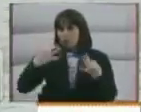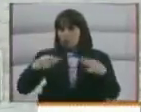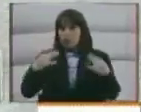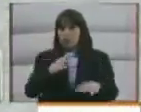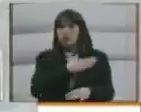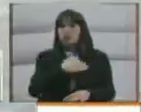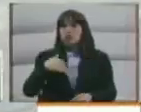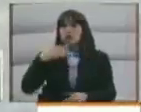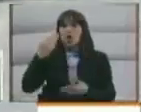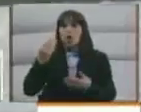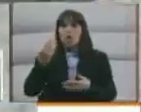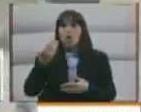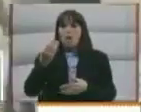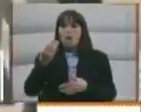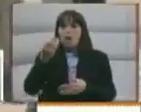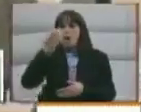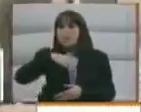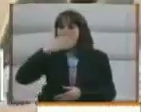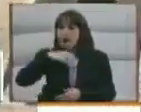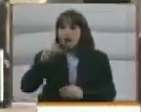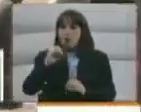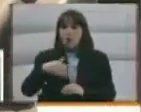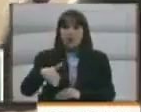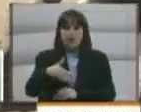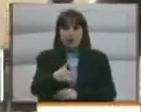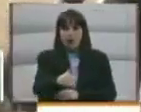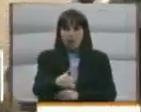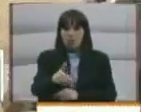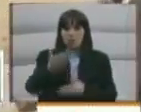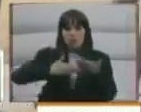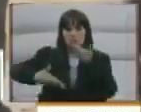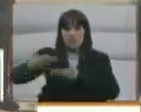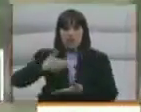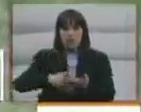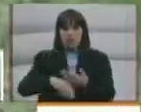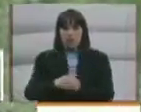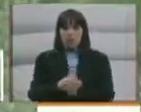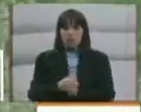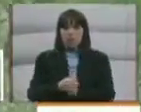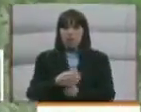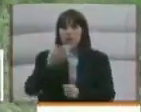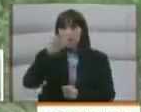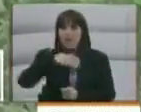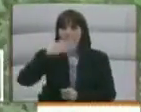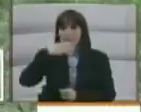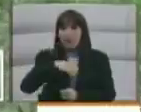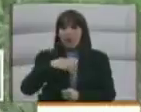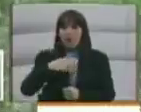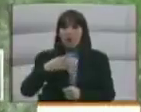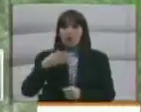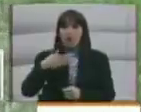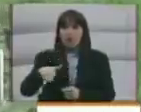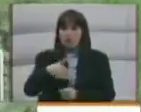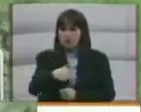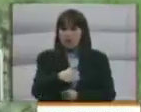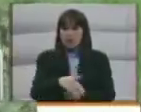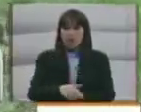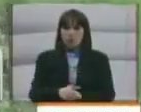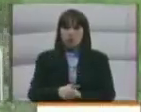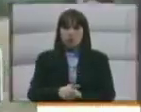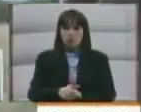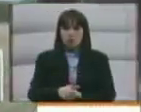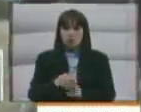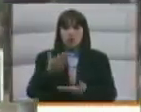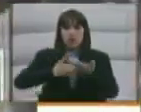mangos o unos pescados, ¿cómo hago? No, es mango por pescado. ¿Mango por pescado? ¿Cómo así? Hacer trueque, pues